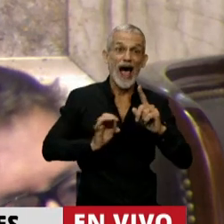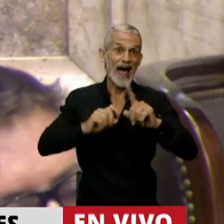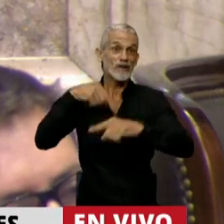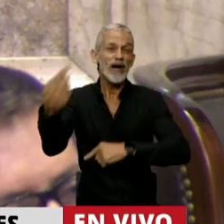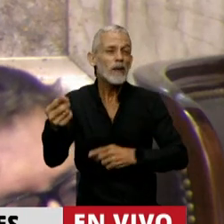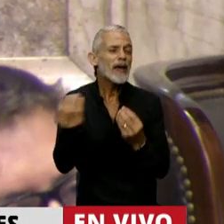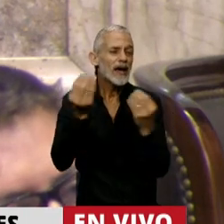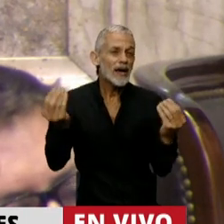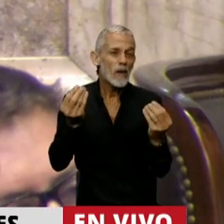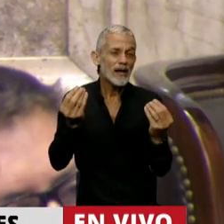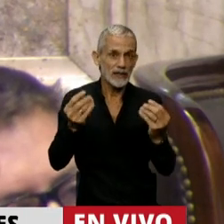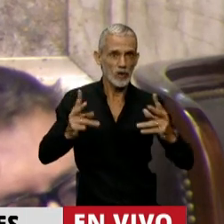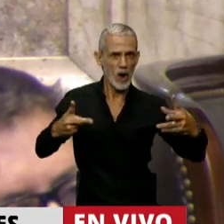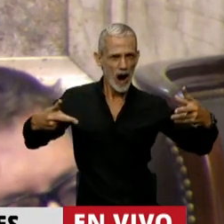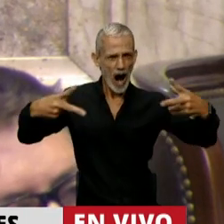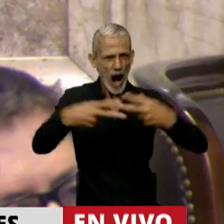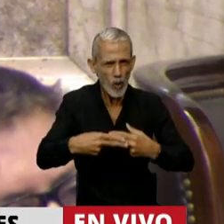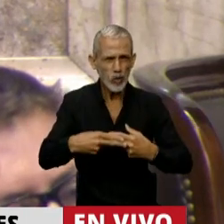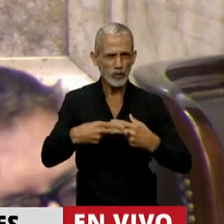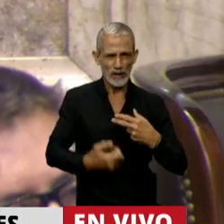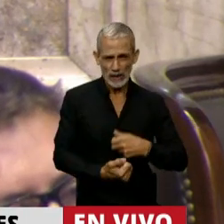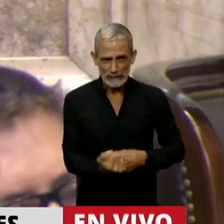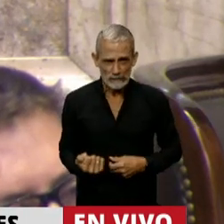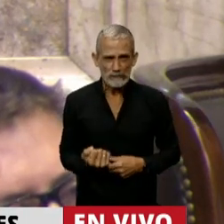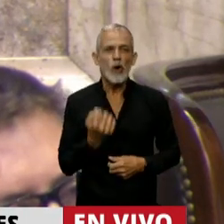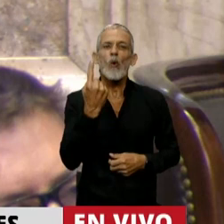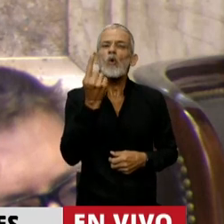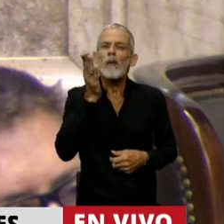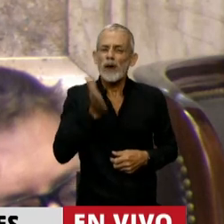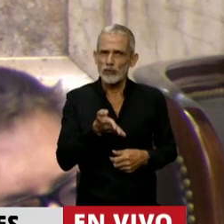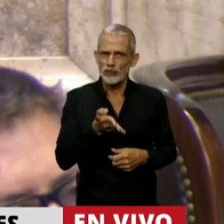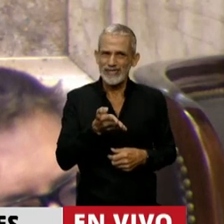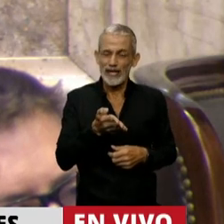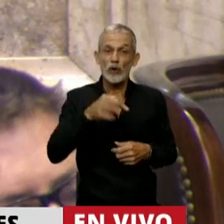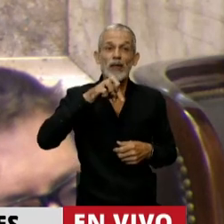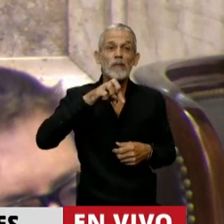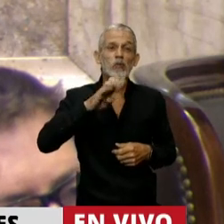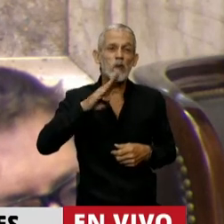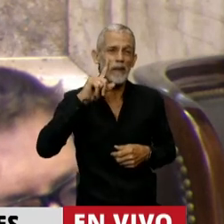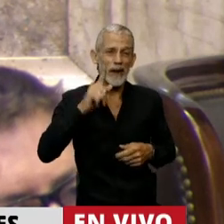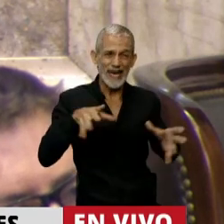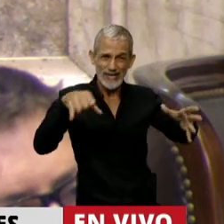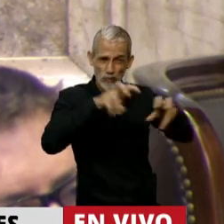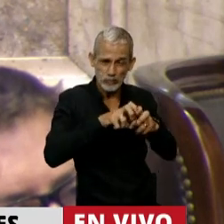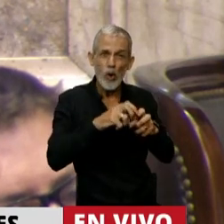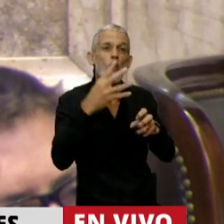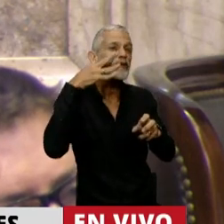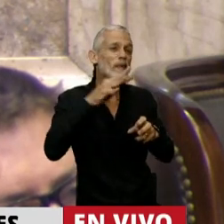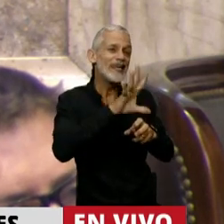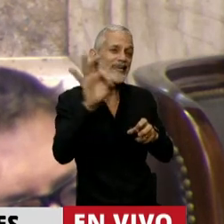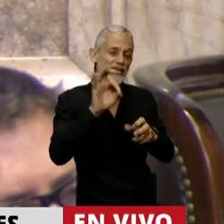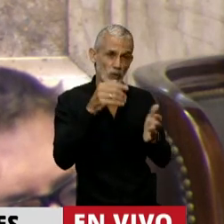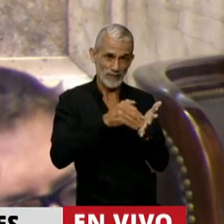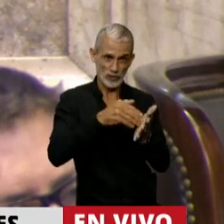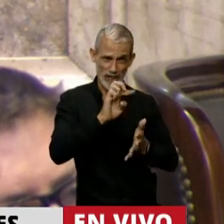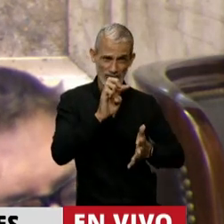ser un achique para las jubiladas y jubilados del 1% del PBI, 4.500 millones de